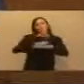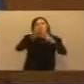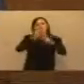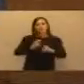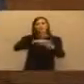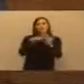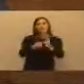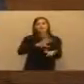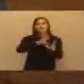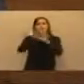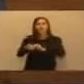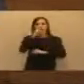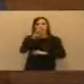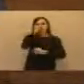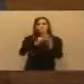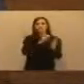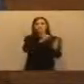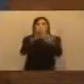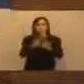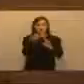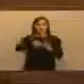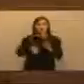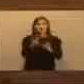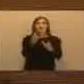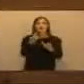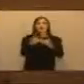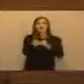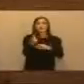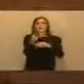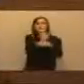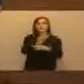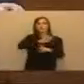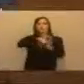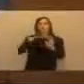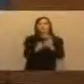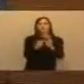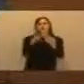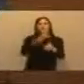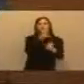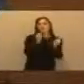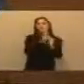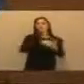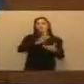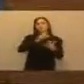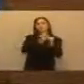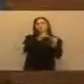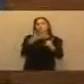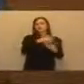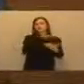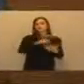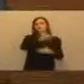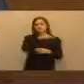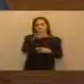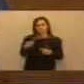2009 y en el que se preveía, entre otra cosa, una inversión total de 24 millones de euros en modernizaciones de maquinaria, inversiones y adecuación de instalaciones.